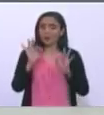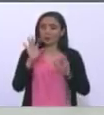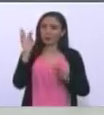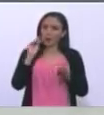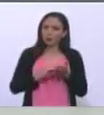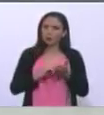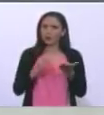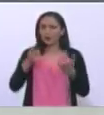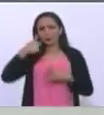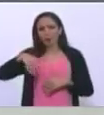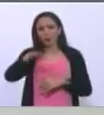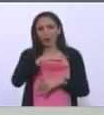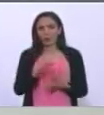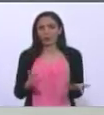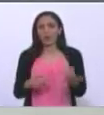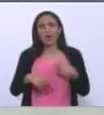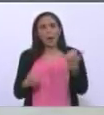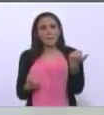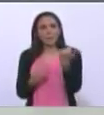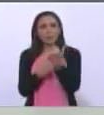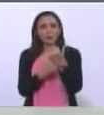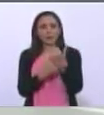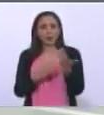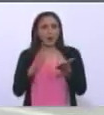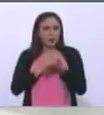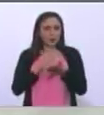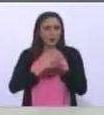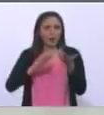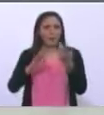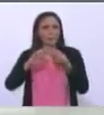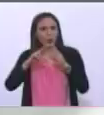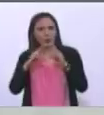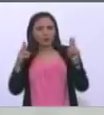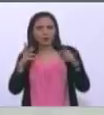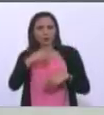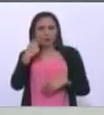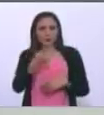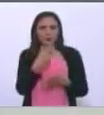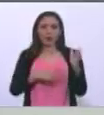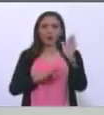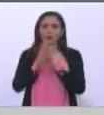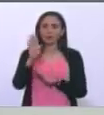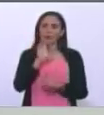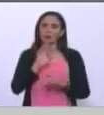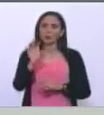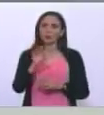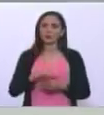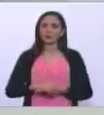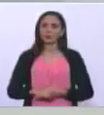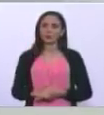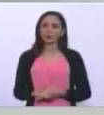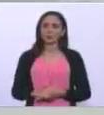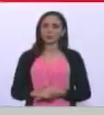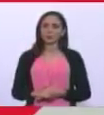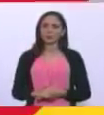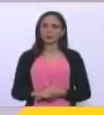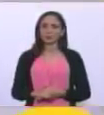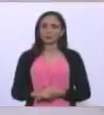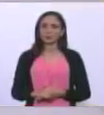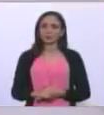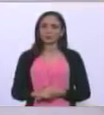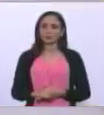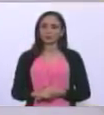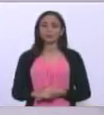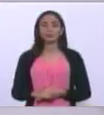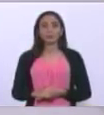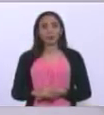pueblo venezolano y apoyar la estabilidad política y el desarrollo económico del país. Con